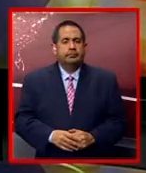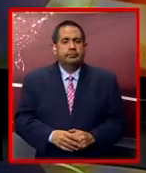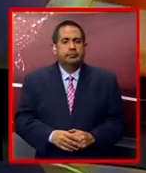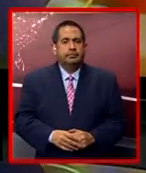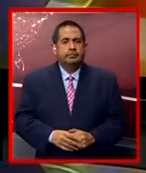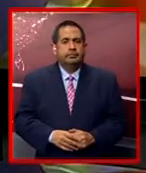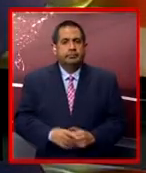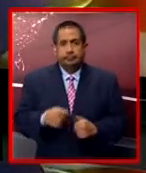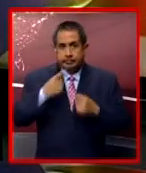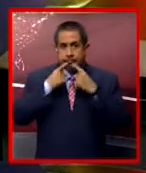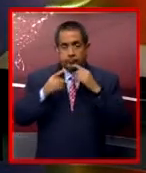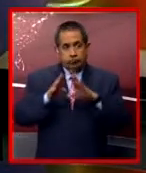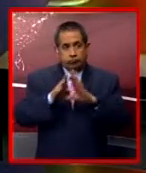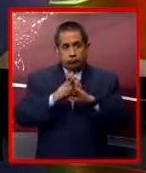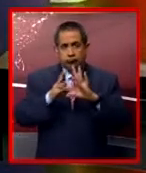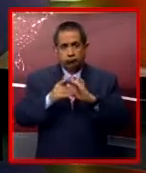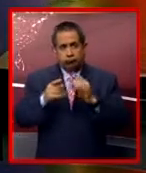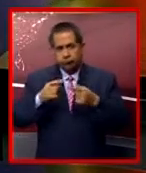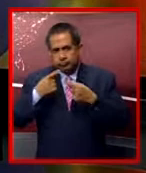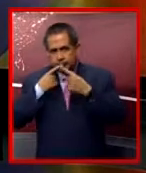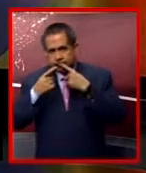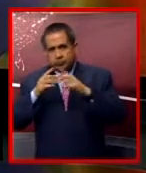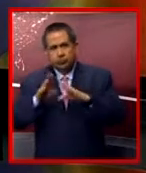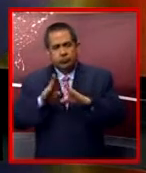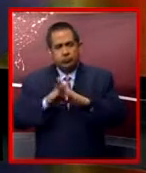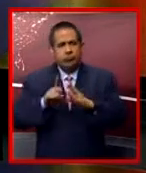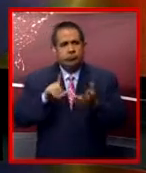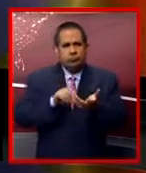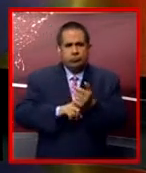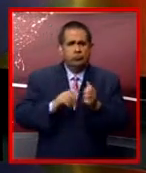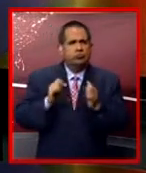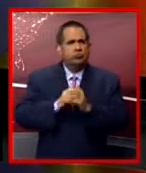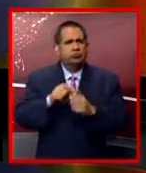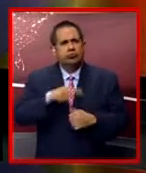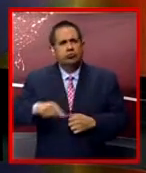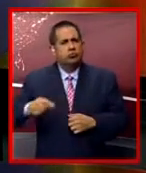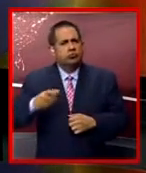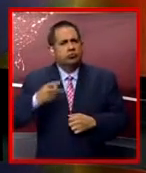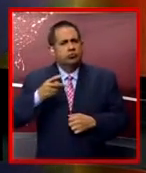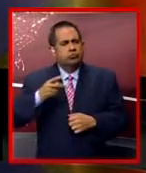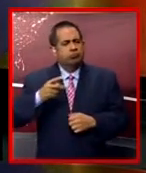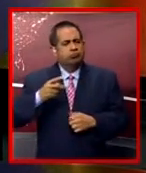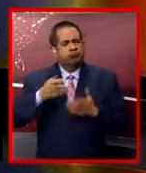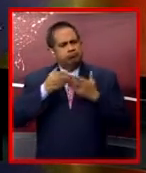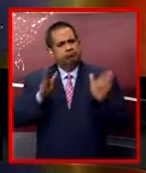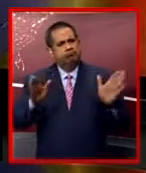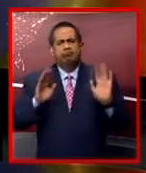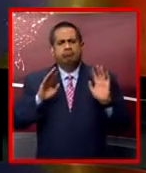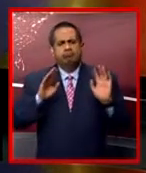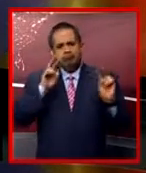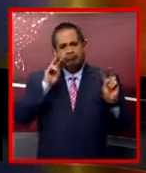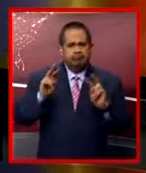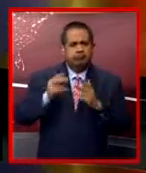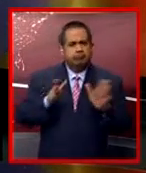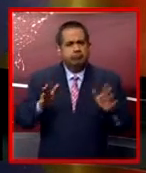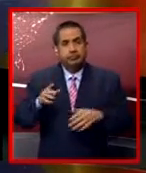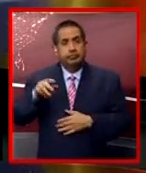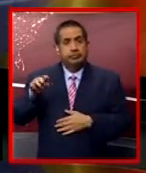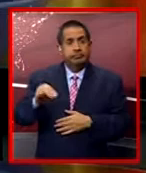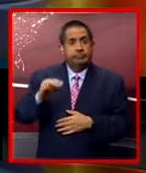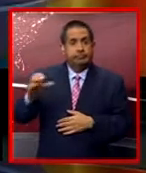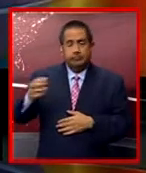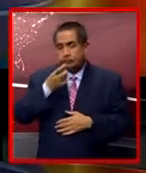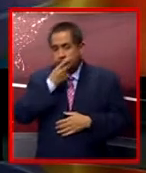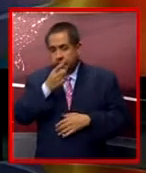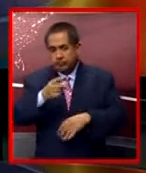Al tiempo que hizo un llamado por la rendición de cuentas y de transparencia a través de una política de puertas abiertas, Movimiento Ciudadano anunció su voto